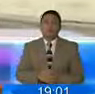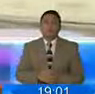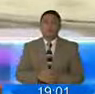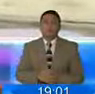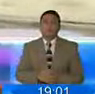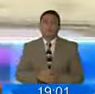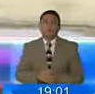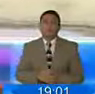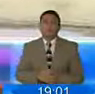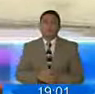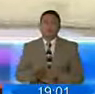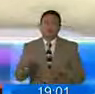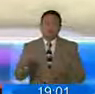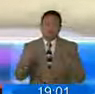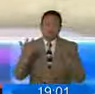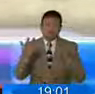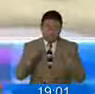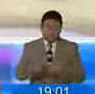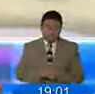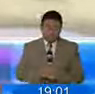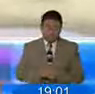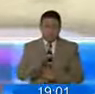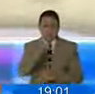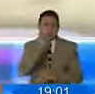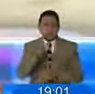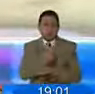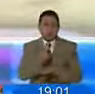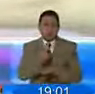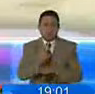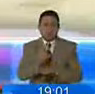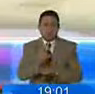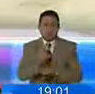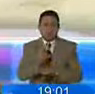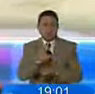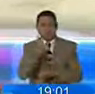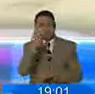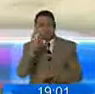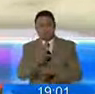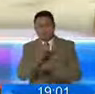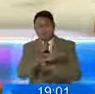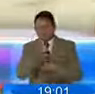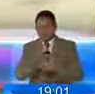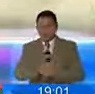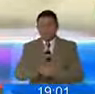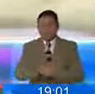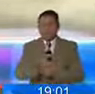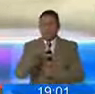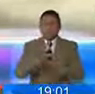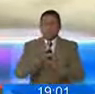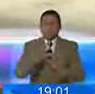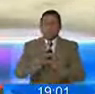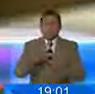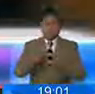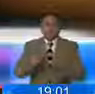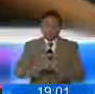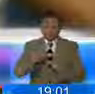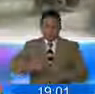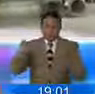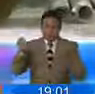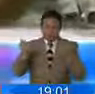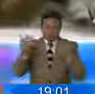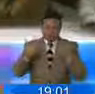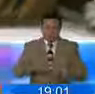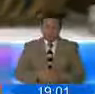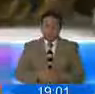objetadas? Bueno, esperemos que termine esto ya en una hora y media más, quizás estamos ya fluyendo, ya la gente ya ha tomado bastante control en este